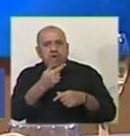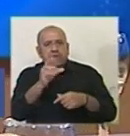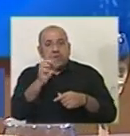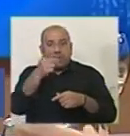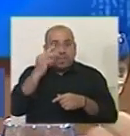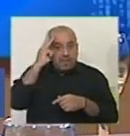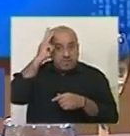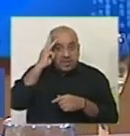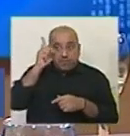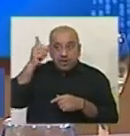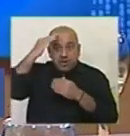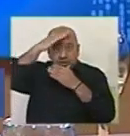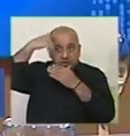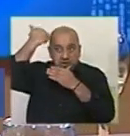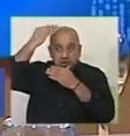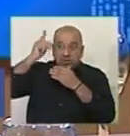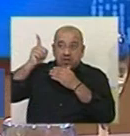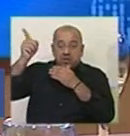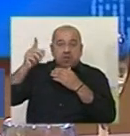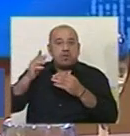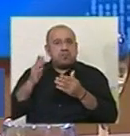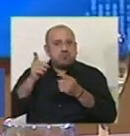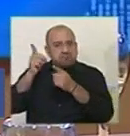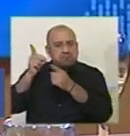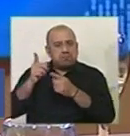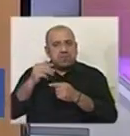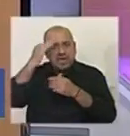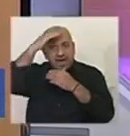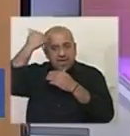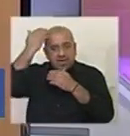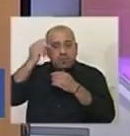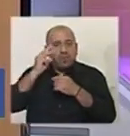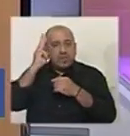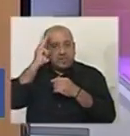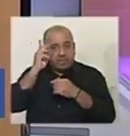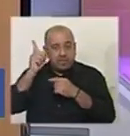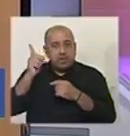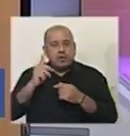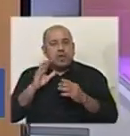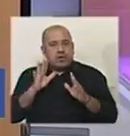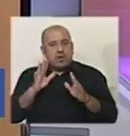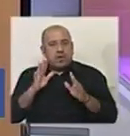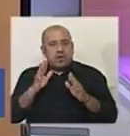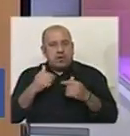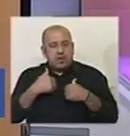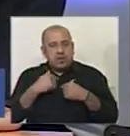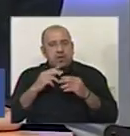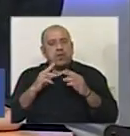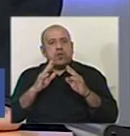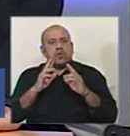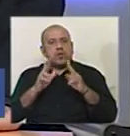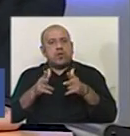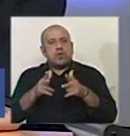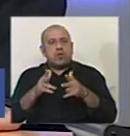se va a encargar Susana en unos minutos de hablar de él. A propósito, una nota al margen,